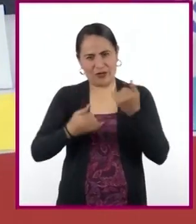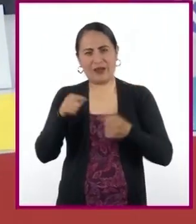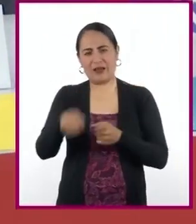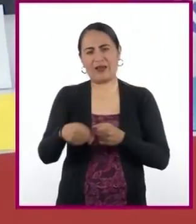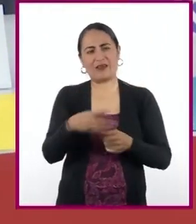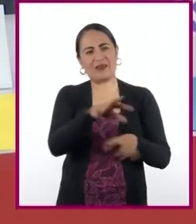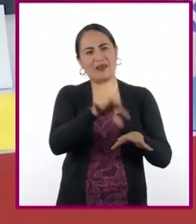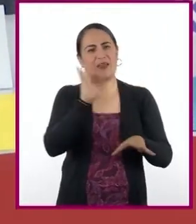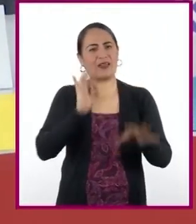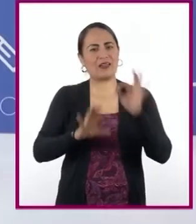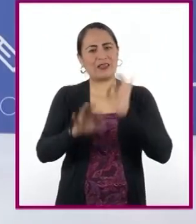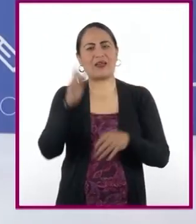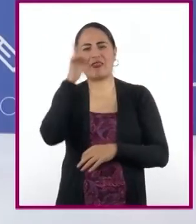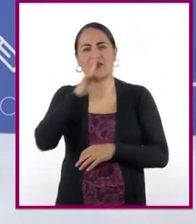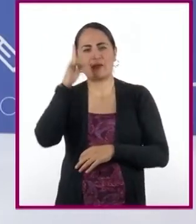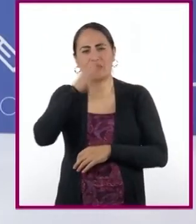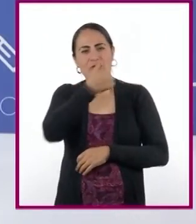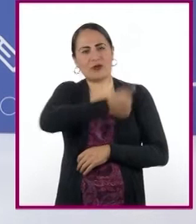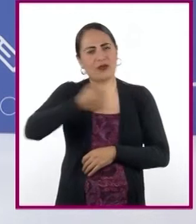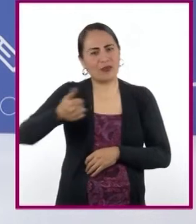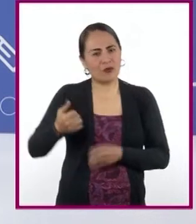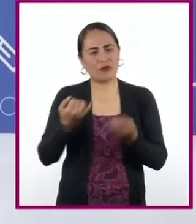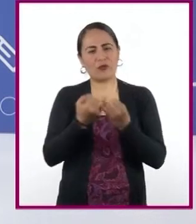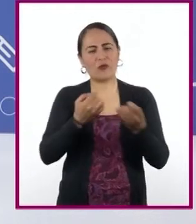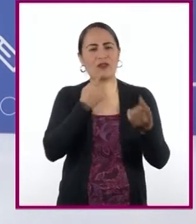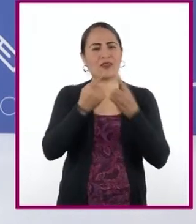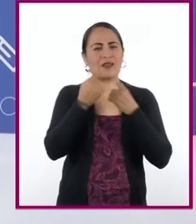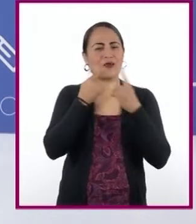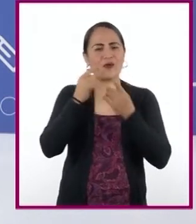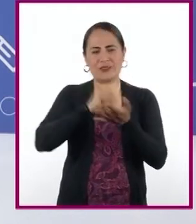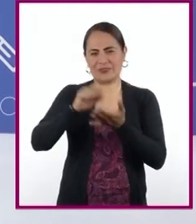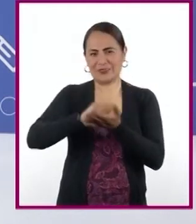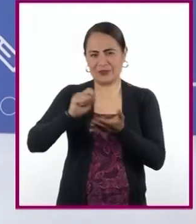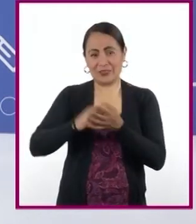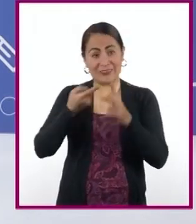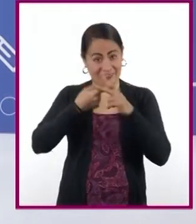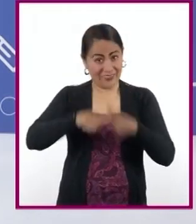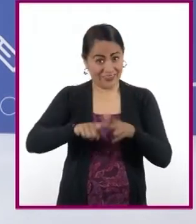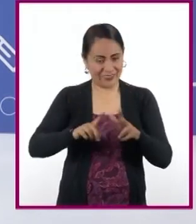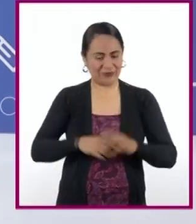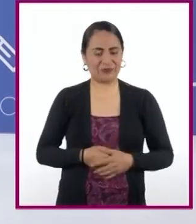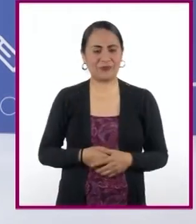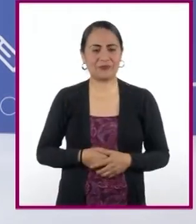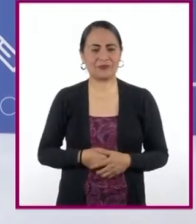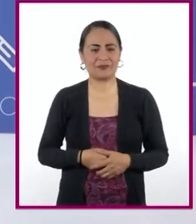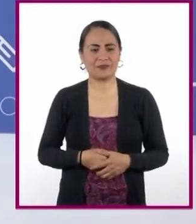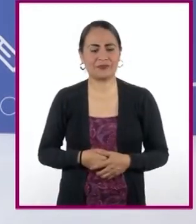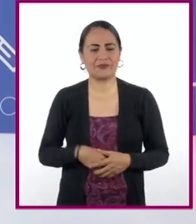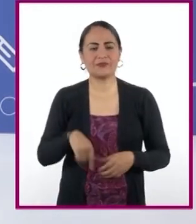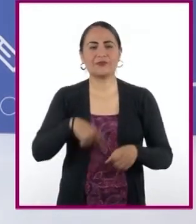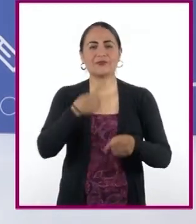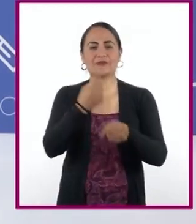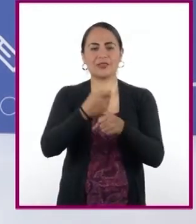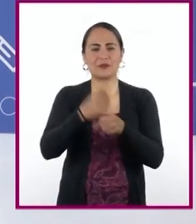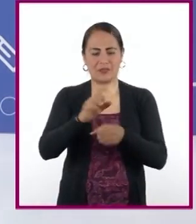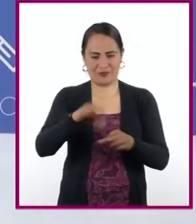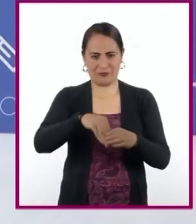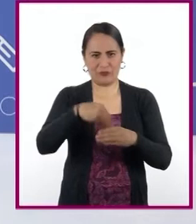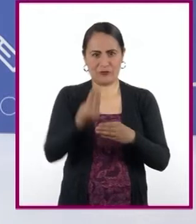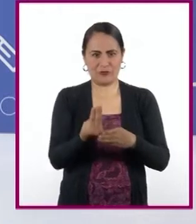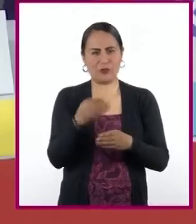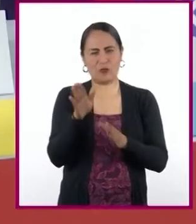escriban sus propios diálogos. ¿Listo? ¿Listo? Comencemos. La primera tarjeta la sacas tú, por